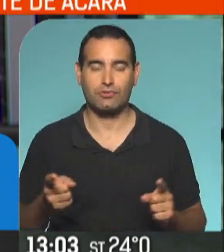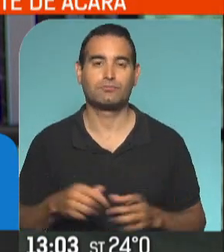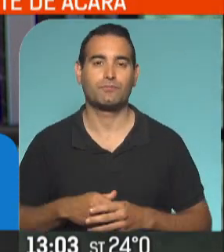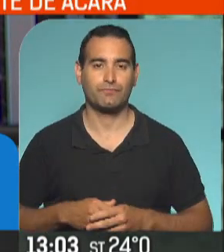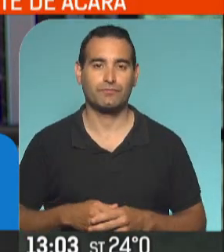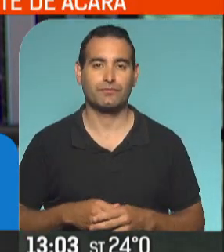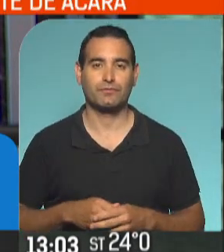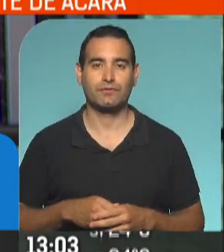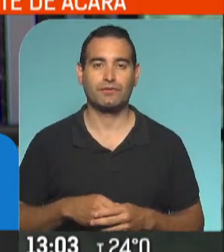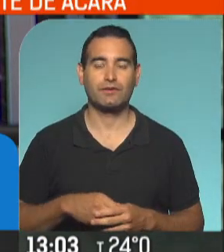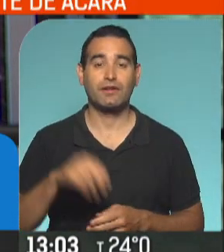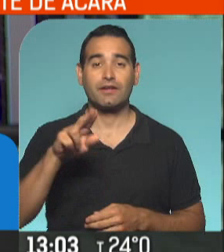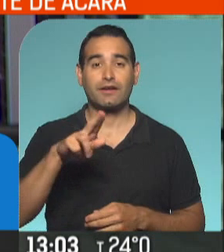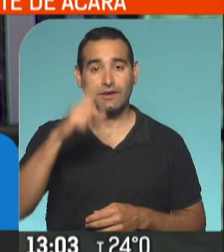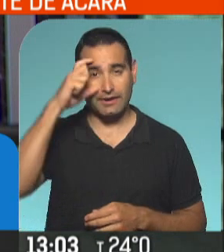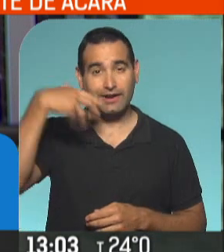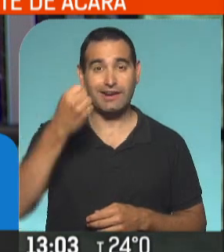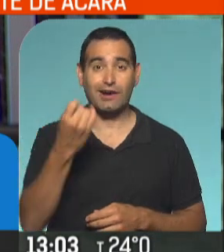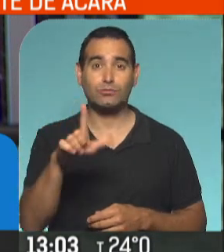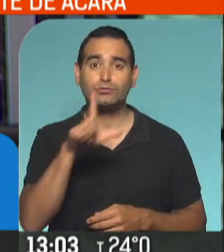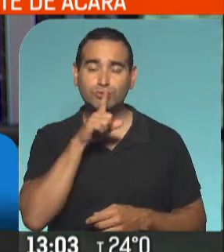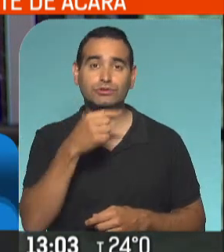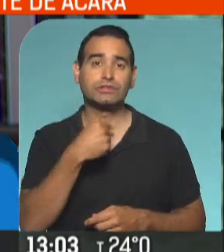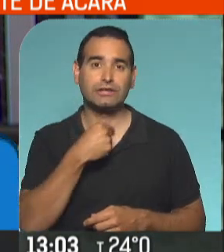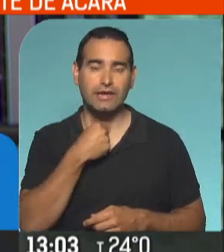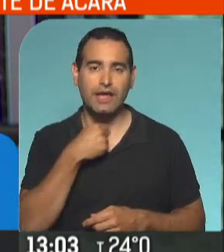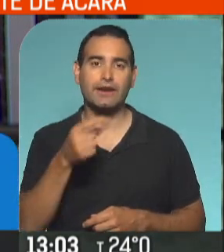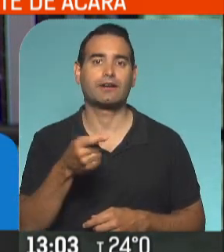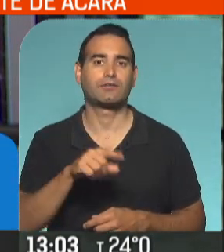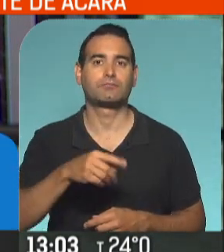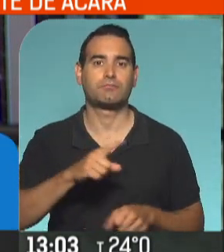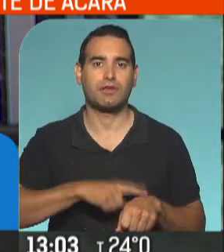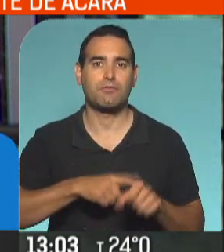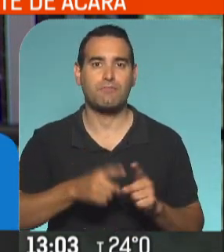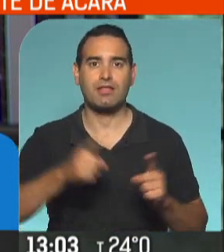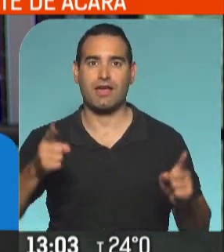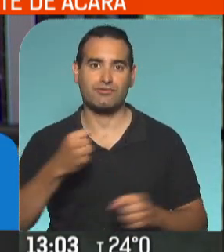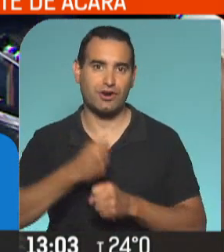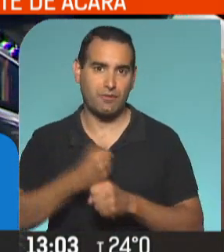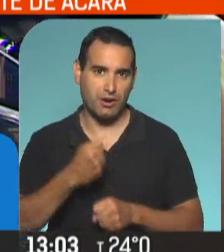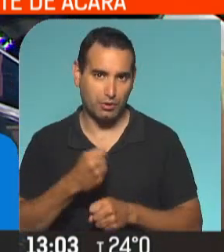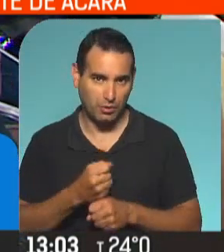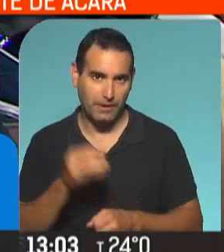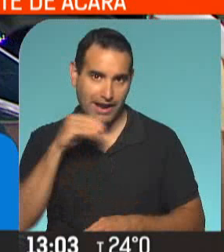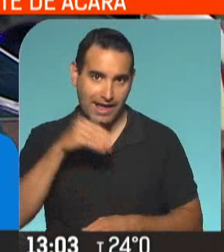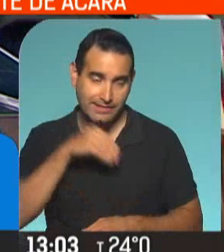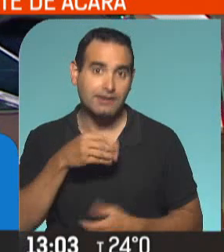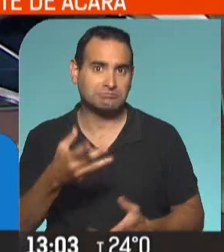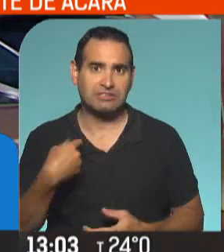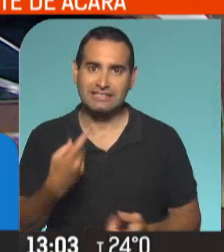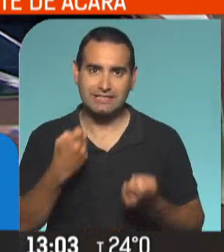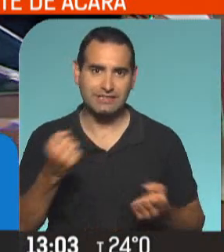tenemos conocimiento de que quieren hacer medio turno extra para nosotros son muy buenas noticias porque aparte necesitamos más auto